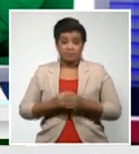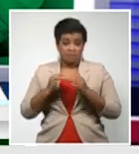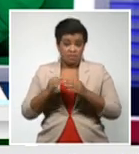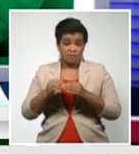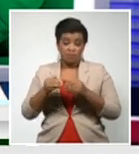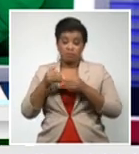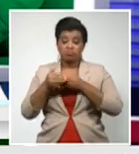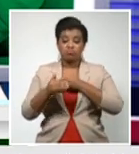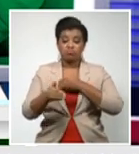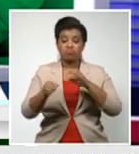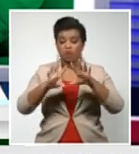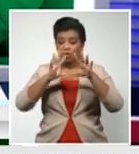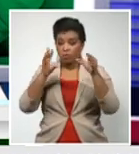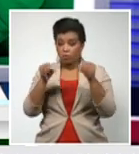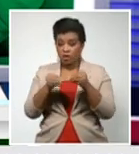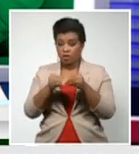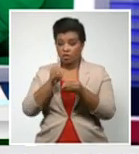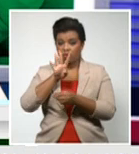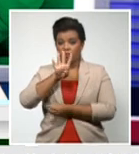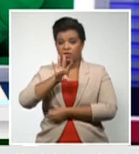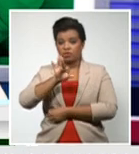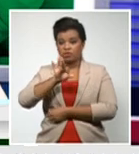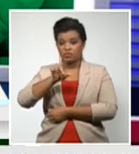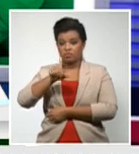el 48,7%.